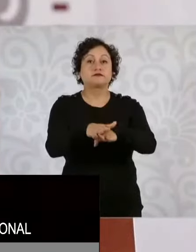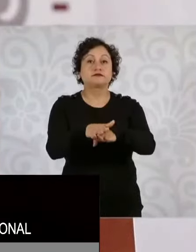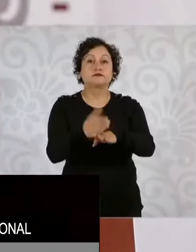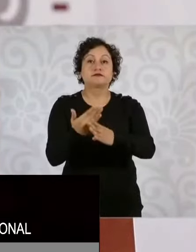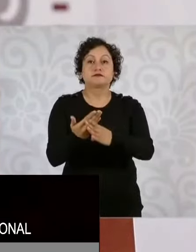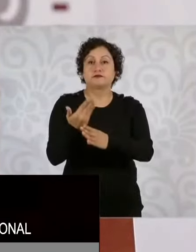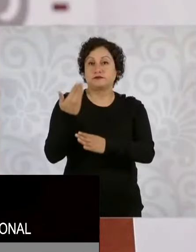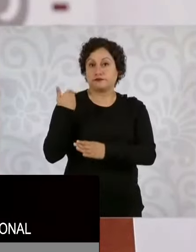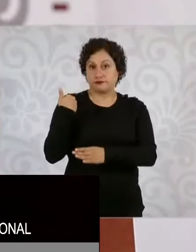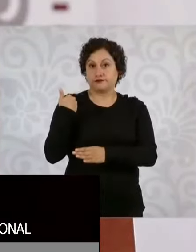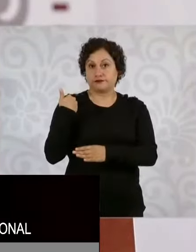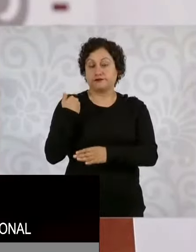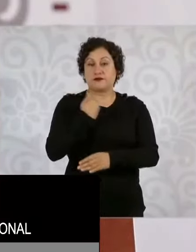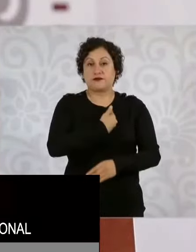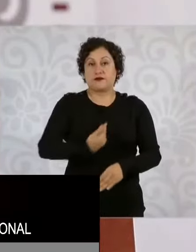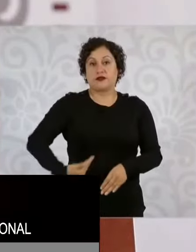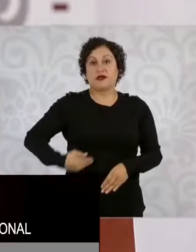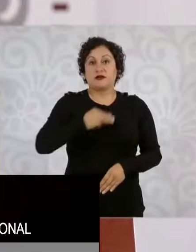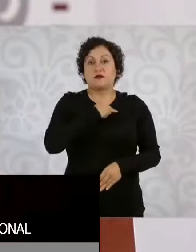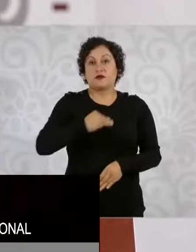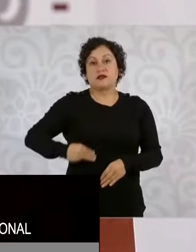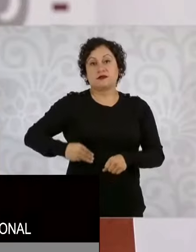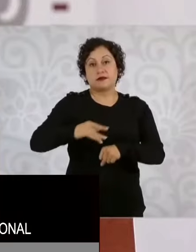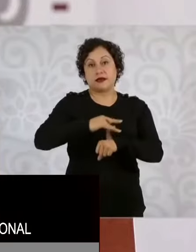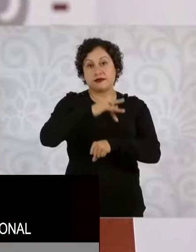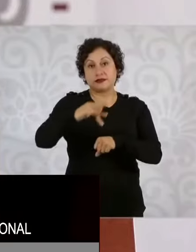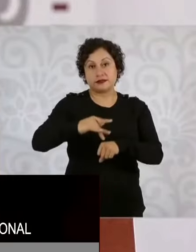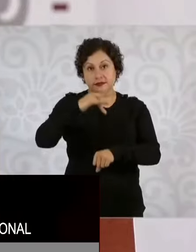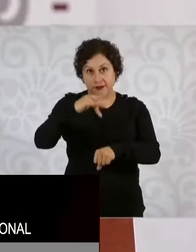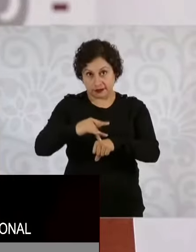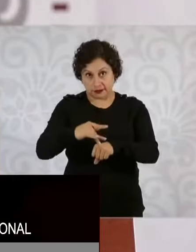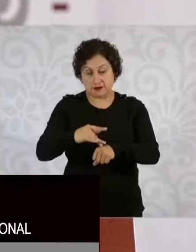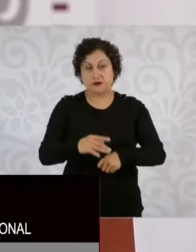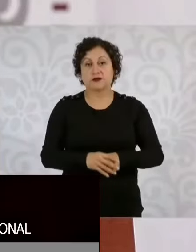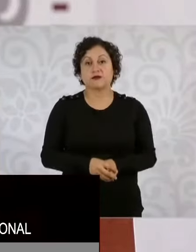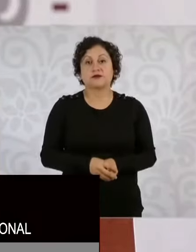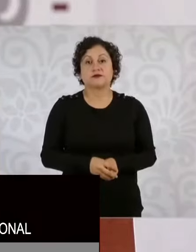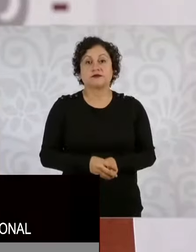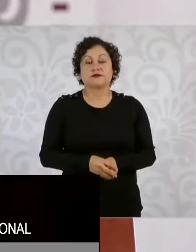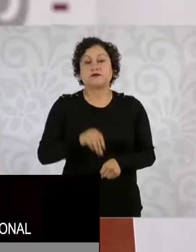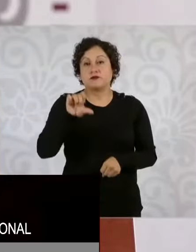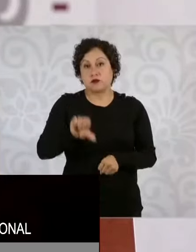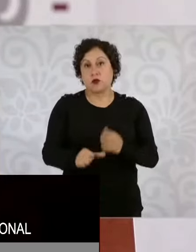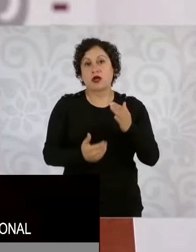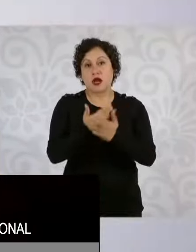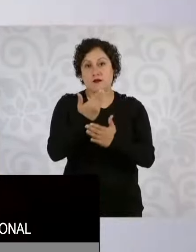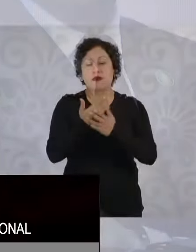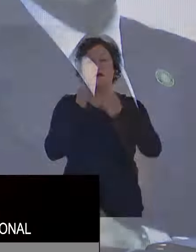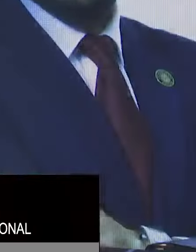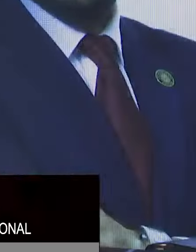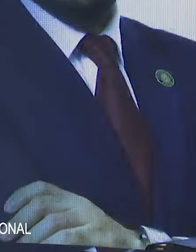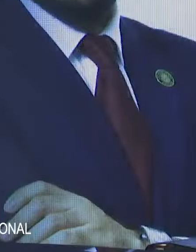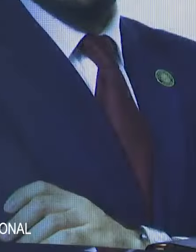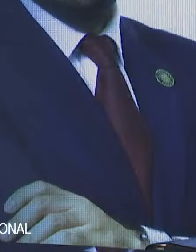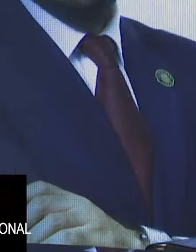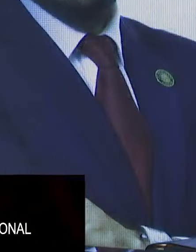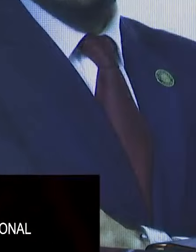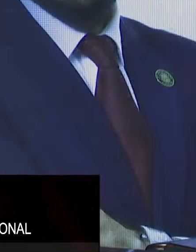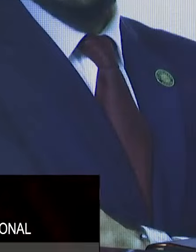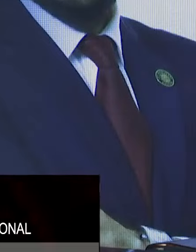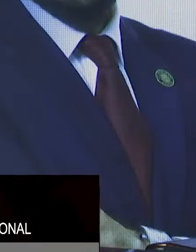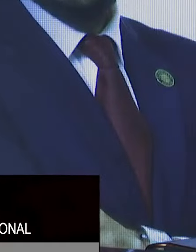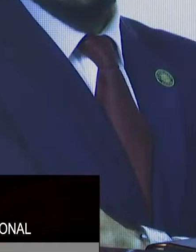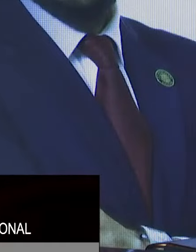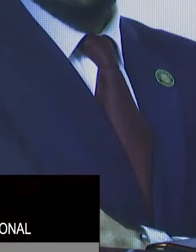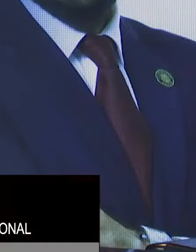transparencia, y pues lamentamos mucho que el Poder Judicial Federal se niegue a entregar esta información. Bueno, pues ahí está. Ojalá lo entregue a tiempo,